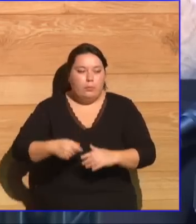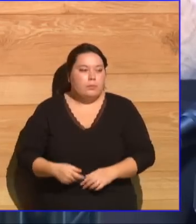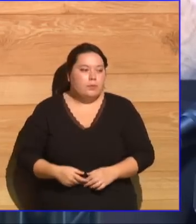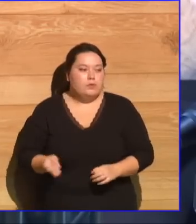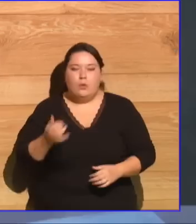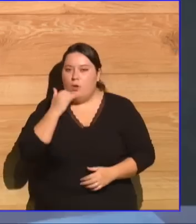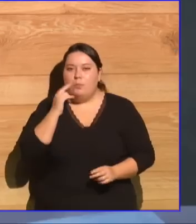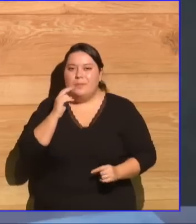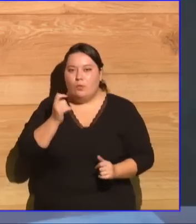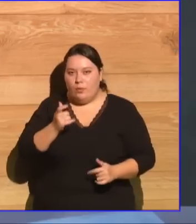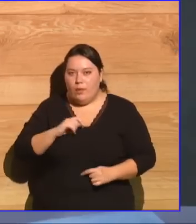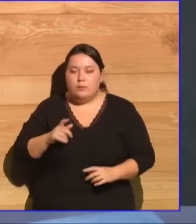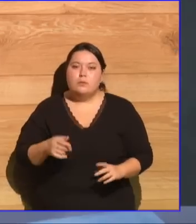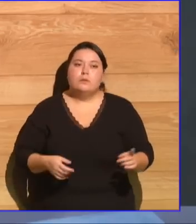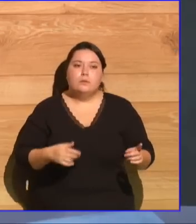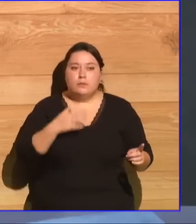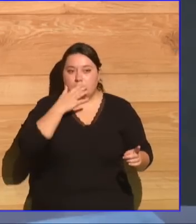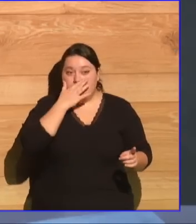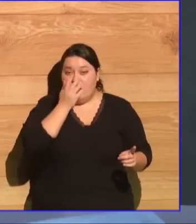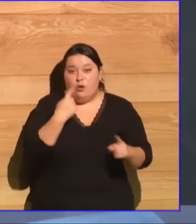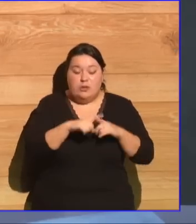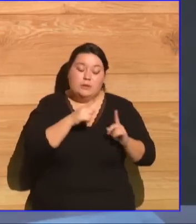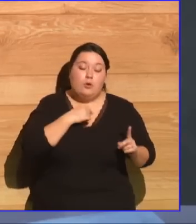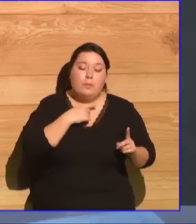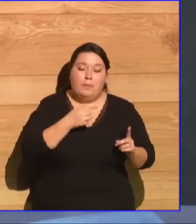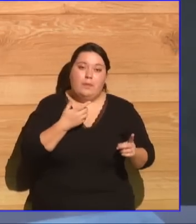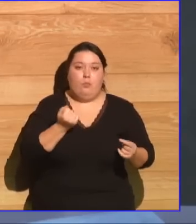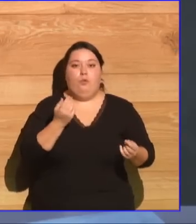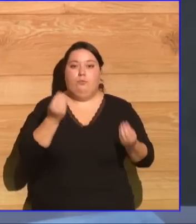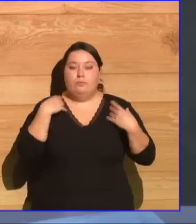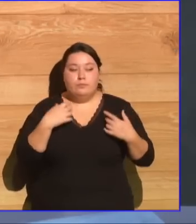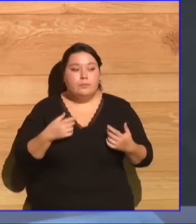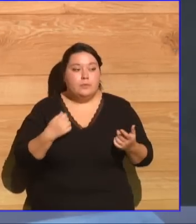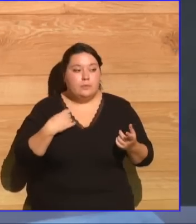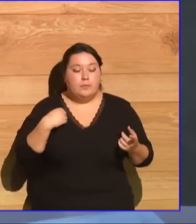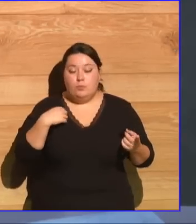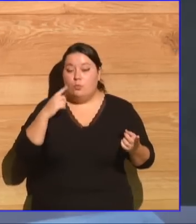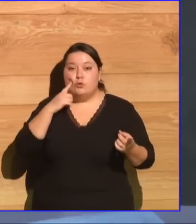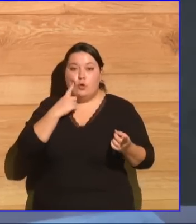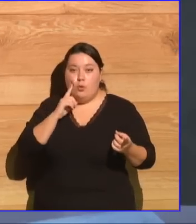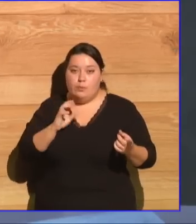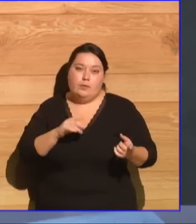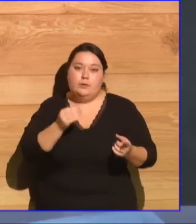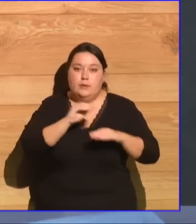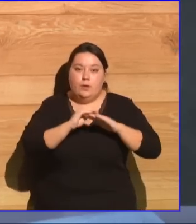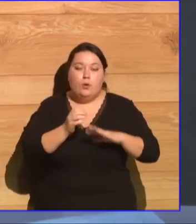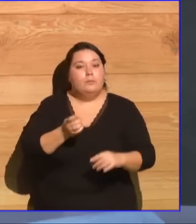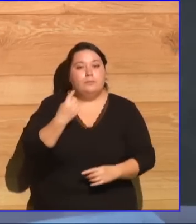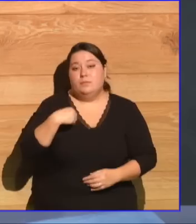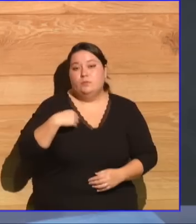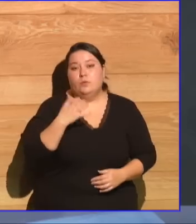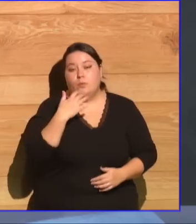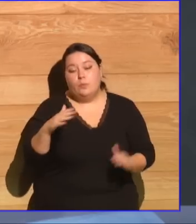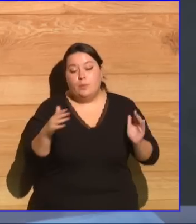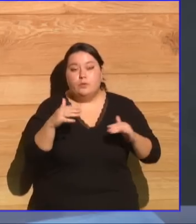todo el rato. Hay cosas que solo te comes por comedia, que él maneja Como muy estos bien. bombones de licor, por ejemplo. Como cuando está en mitad del